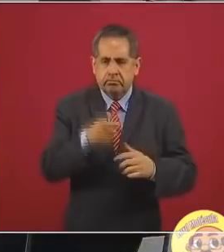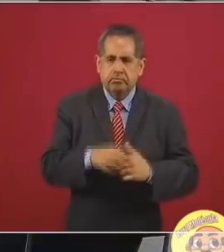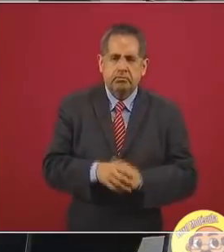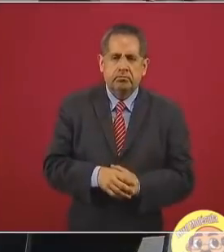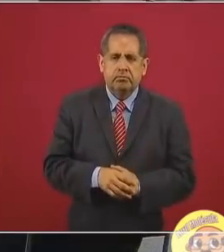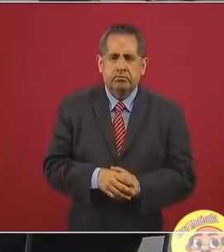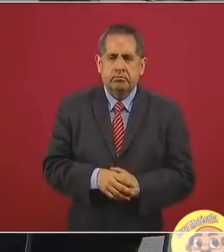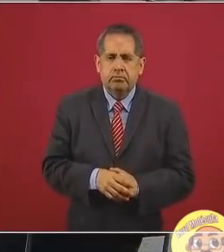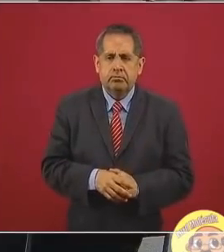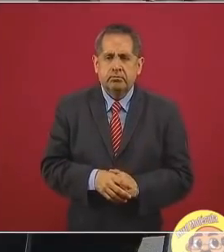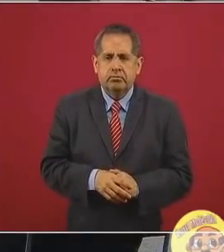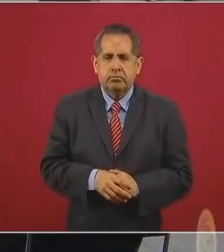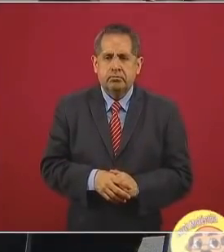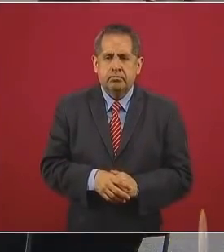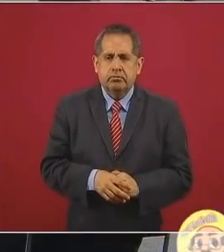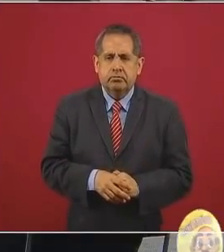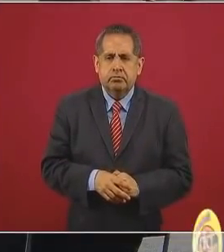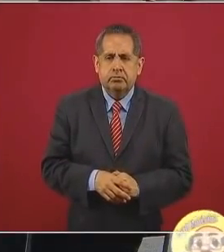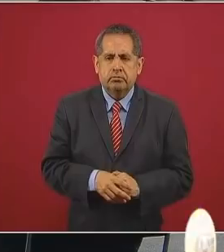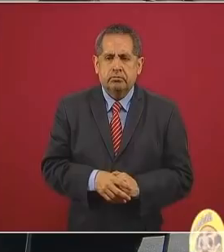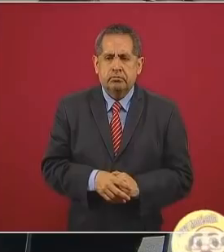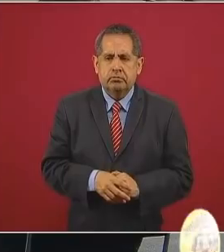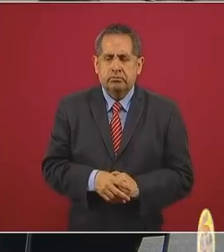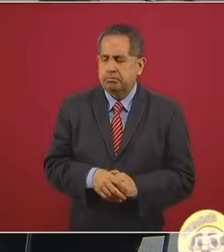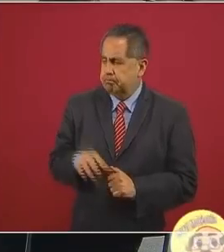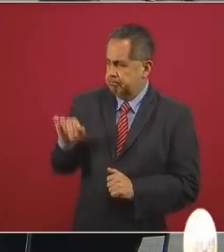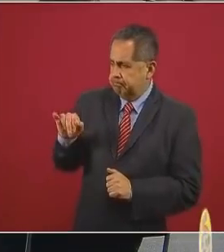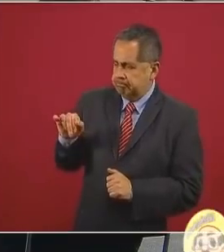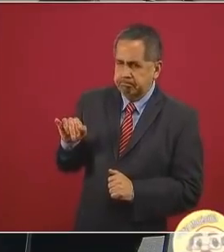La corrupción era delito grave, señor presidente, hasta ahora. Sí.